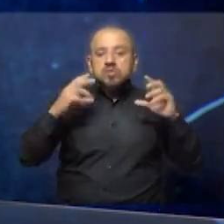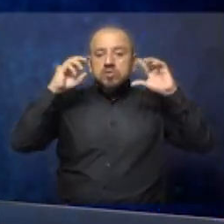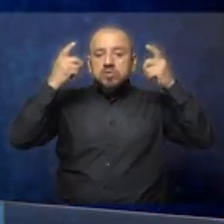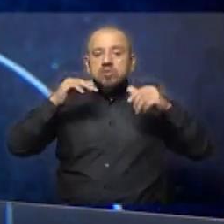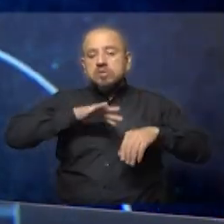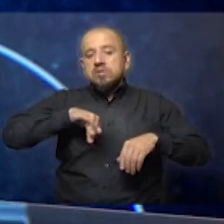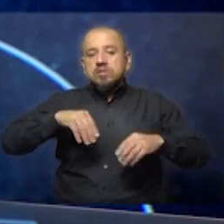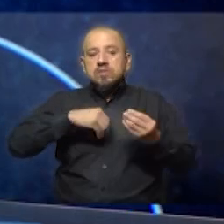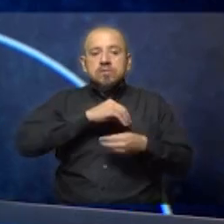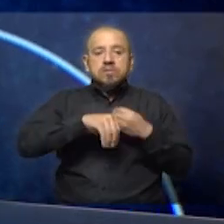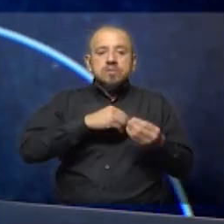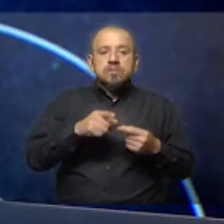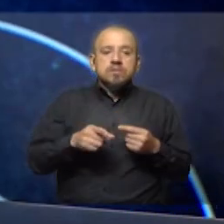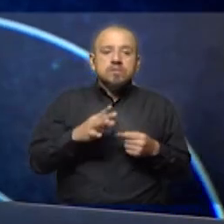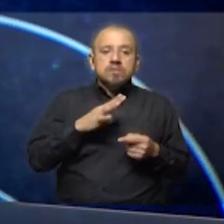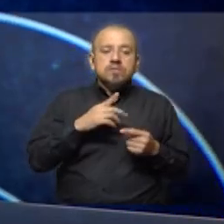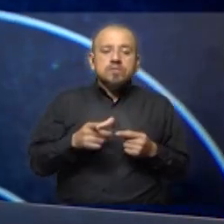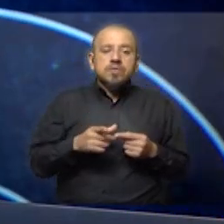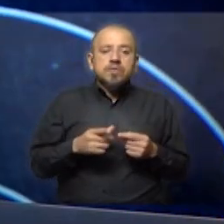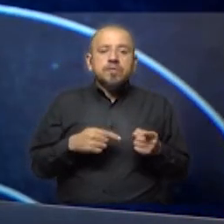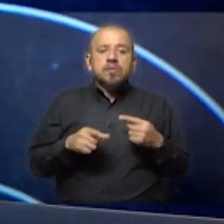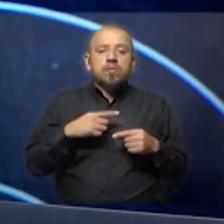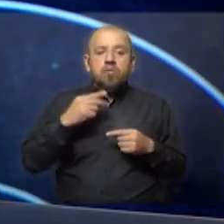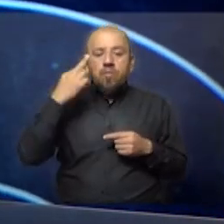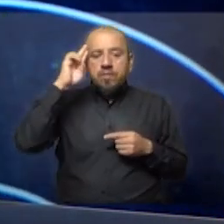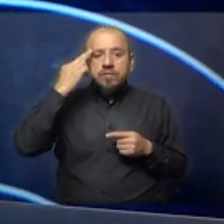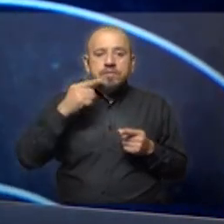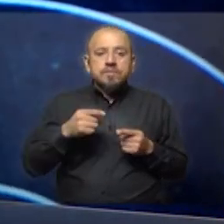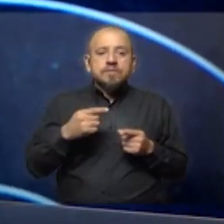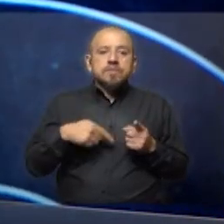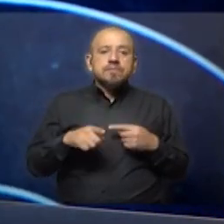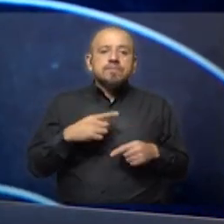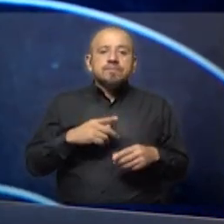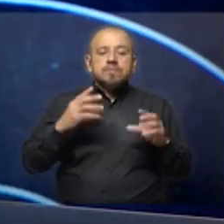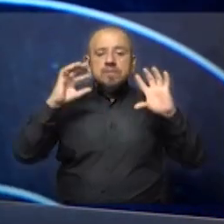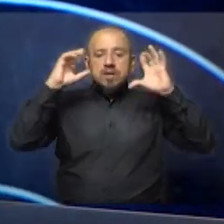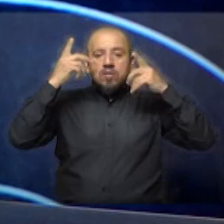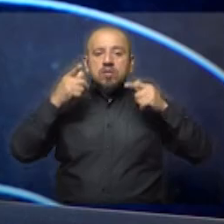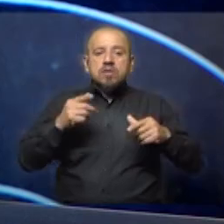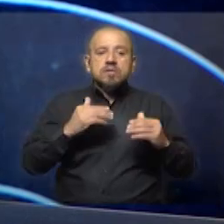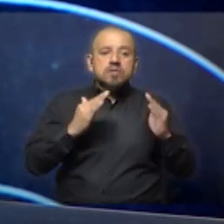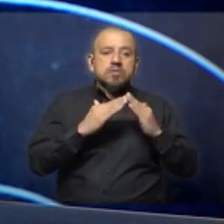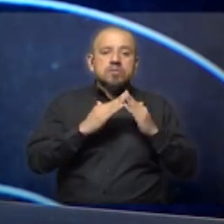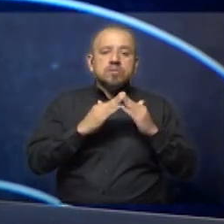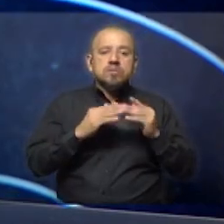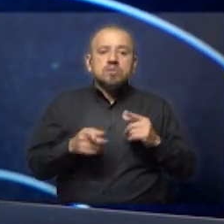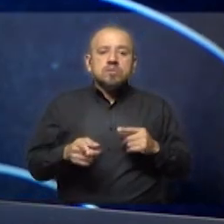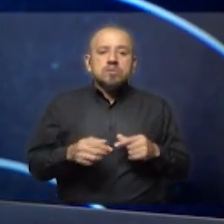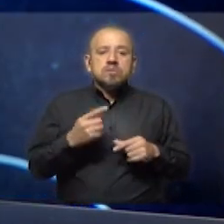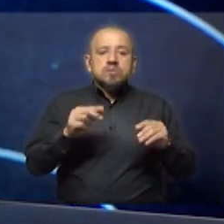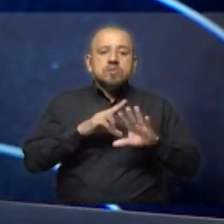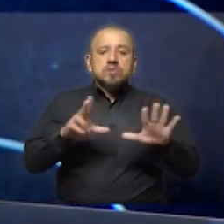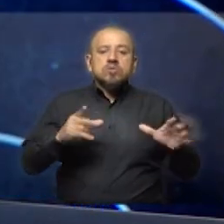familiar que era una cuestión que había costado mucho en Uruguay quedamos encerradas solo la violencia doméstica enumera 18